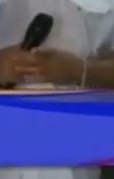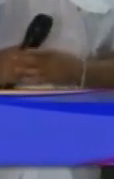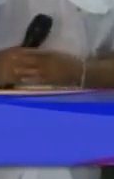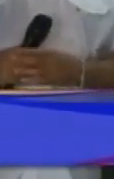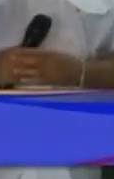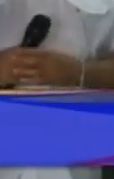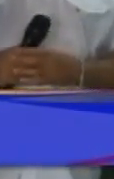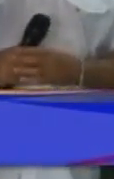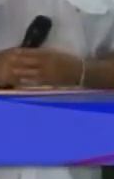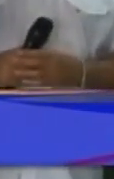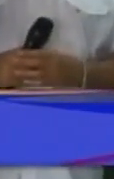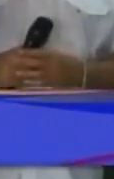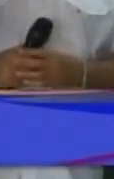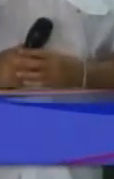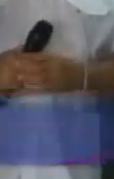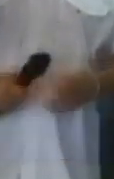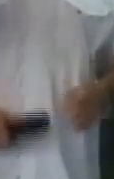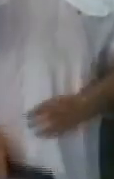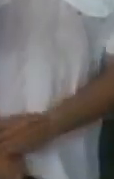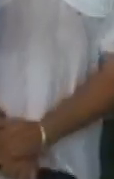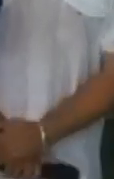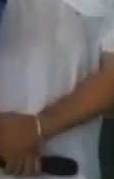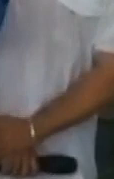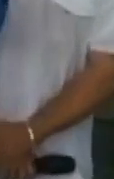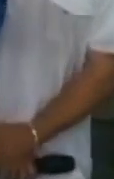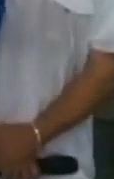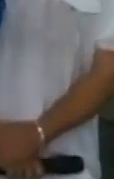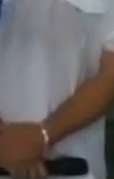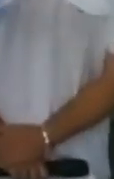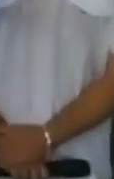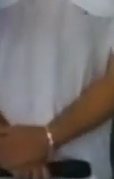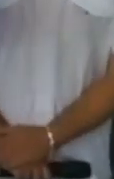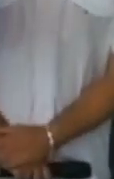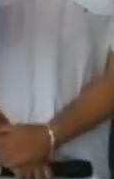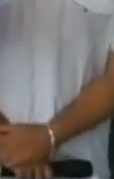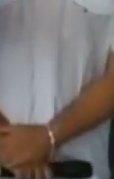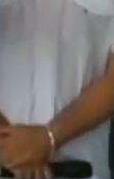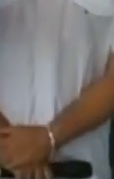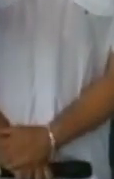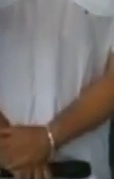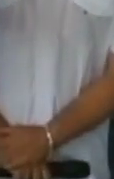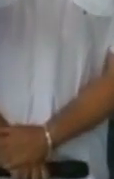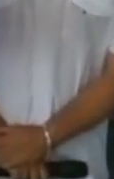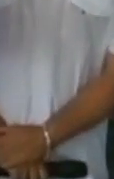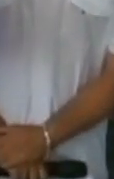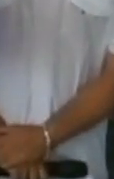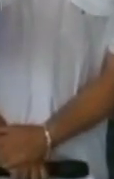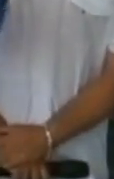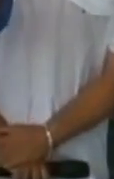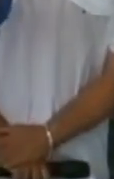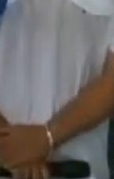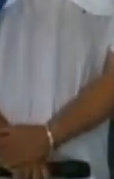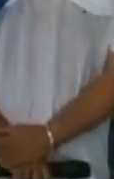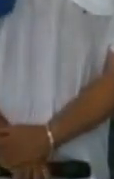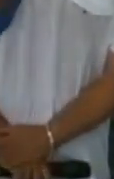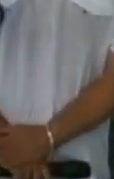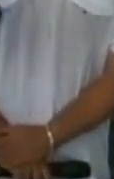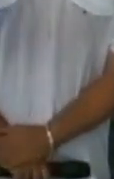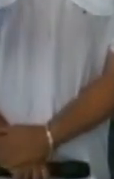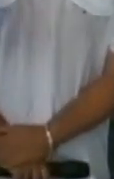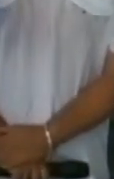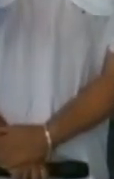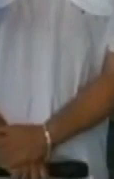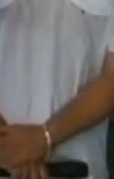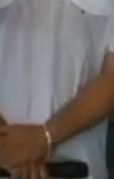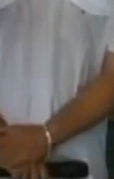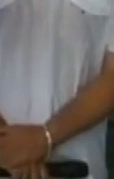semana estaremos inaugurando parte de esas instituciones educativas que ya se han culminado, y en todas ellas, no solo en las que se están construyendo nuevas, sino en las que